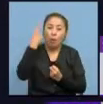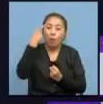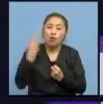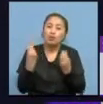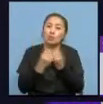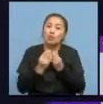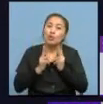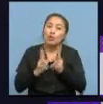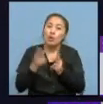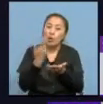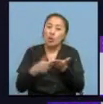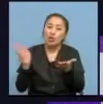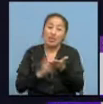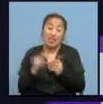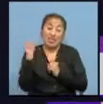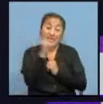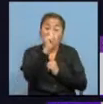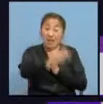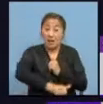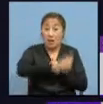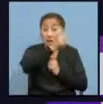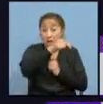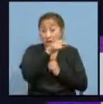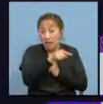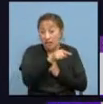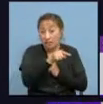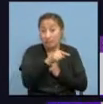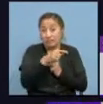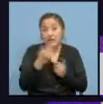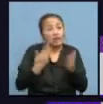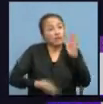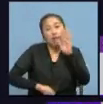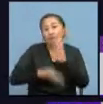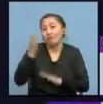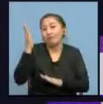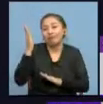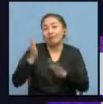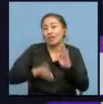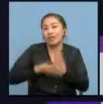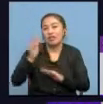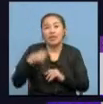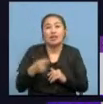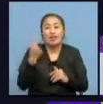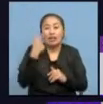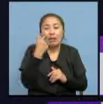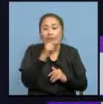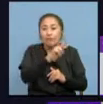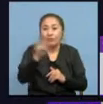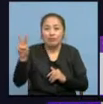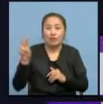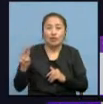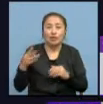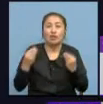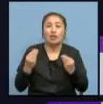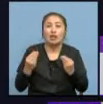decían si vuelve a ganar presidente Maduro, se van del país. Entonces uno está viendo